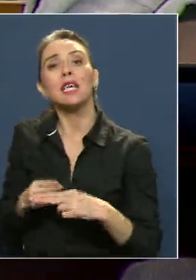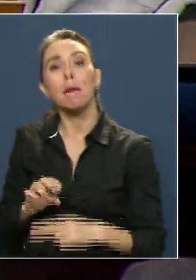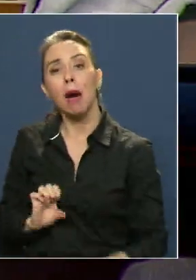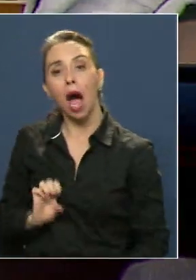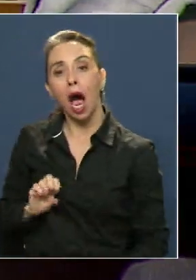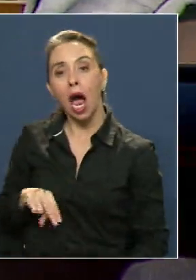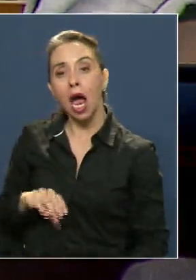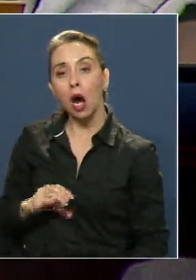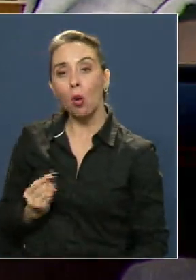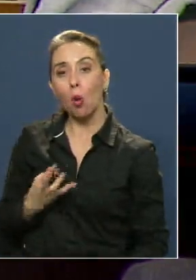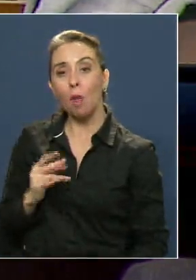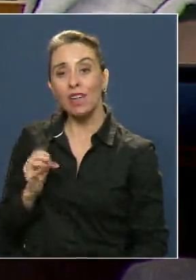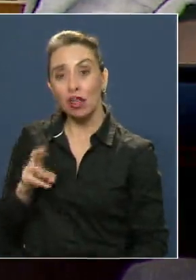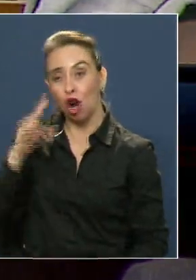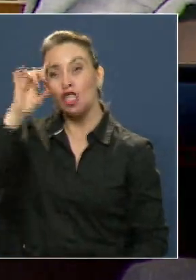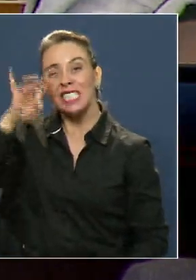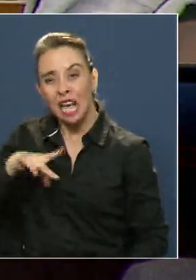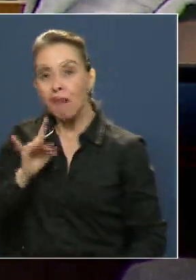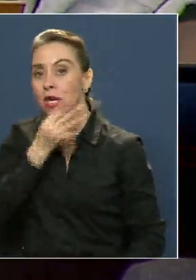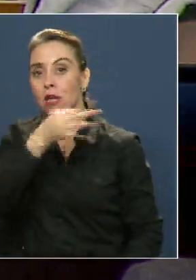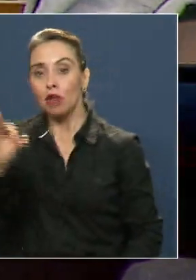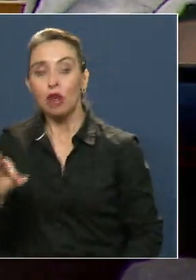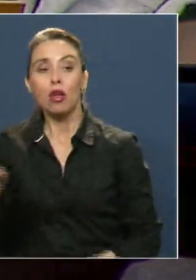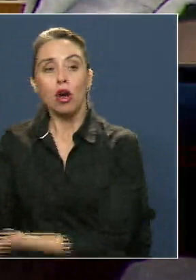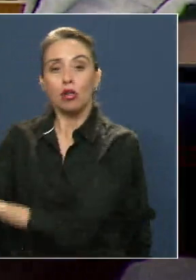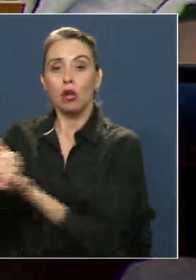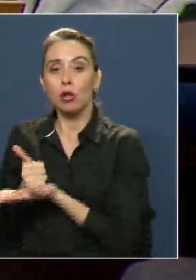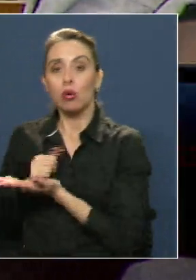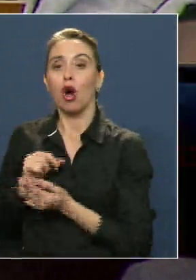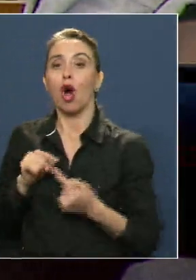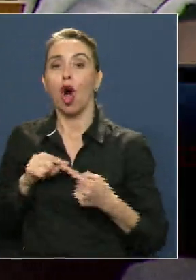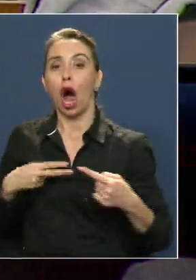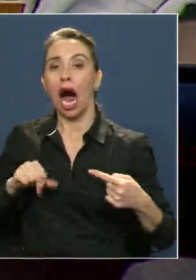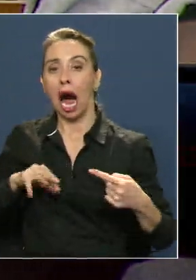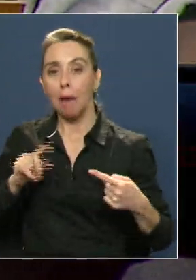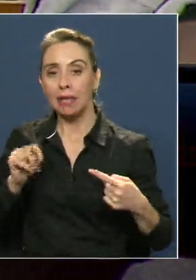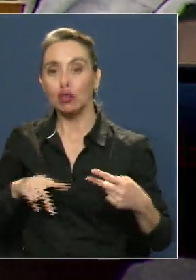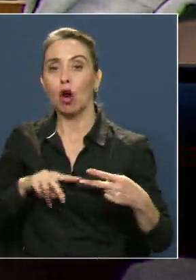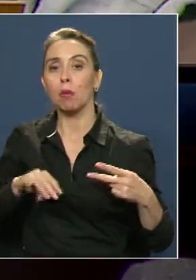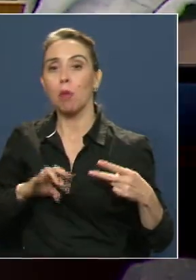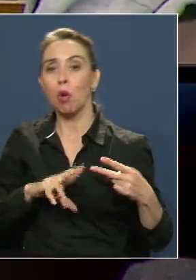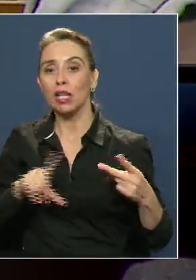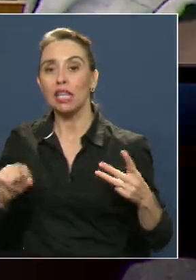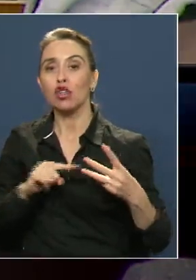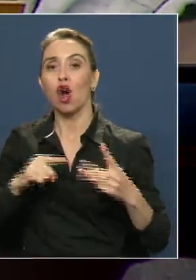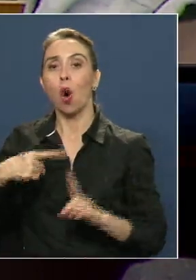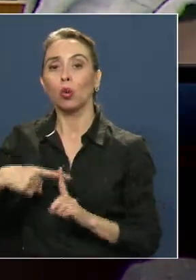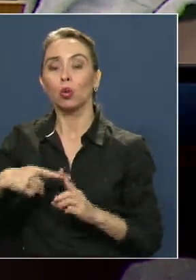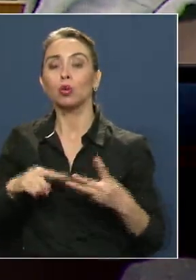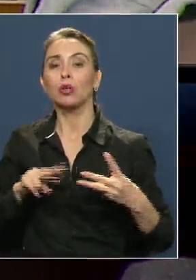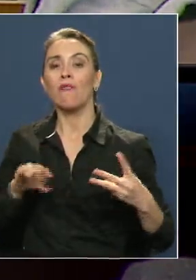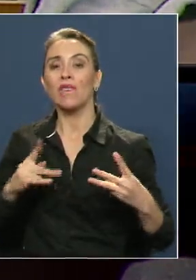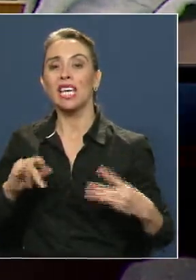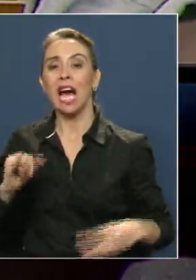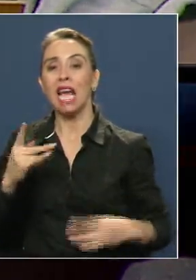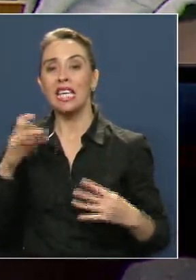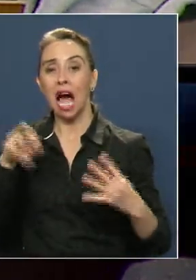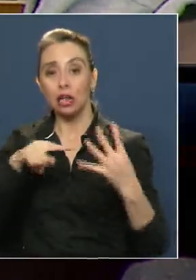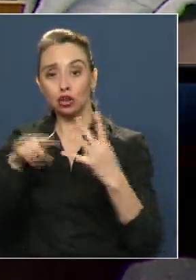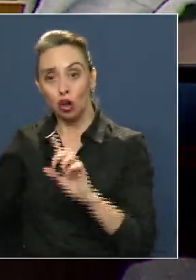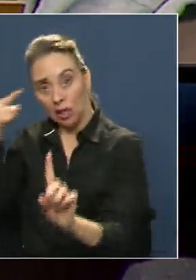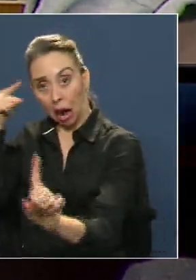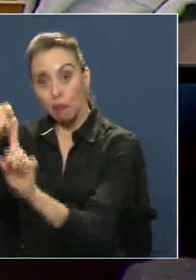porque si algo nos han ayudado Hamilton, Murillo, Cruz, Vinca Jackson es apuntar a los